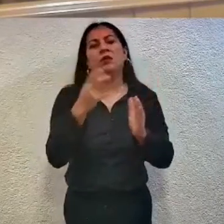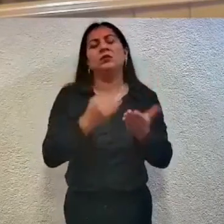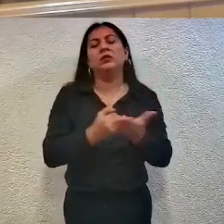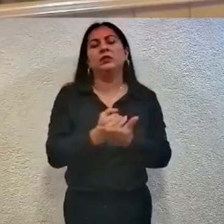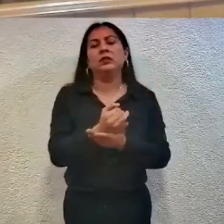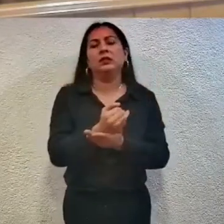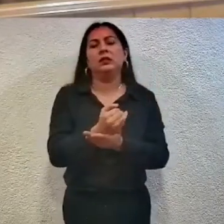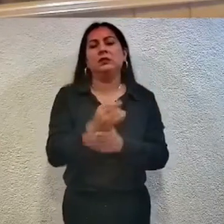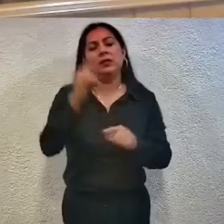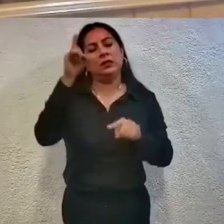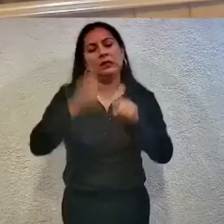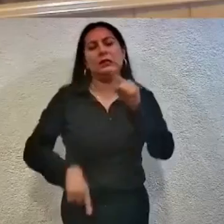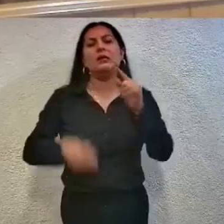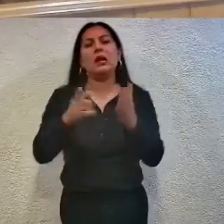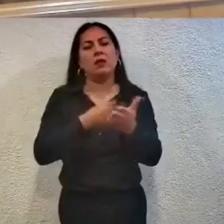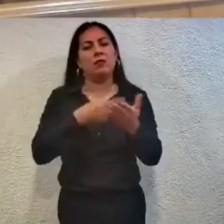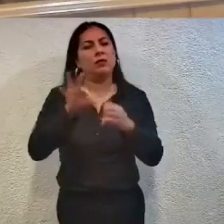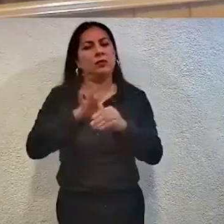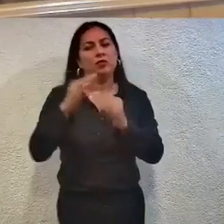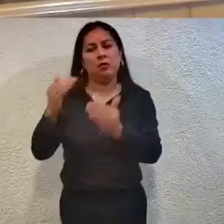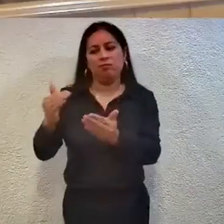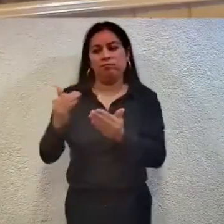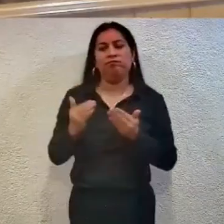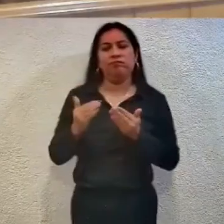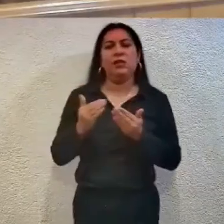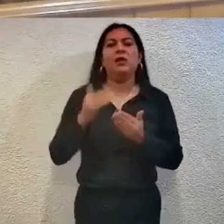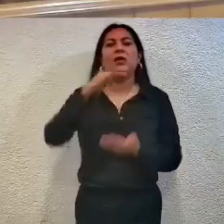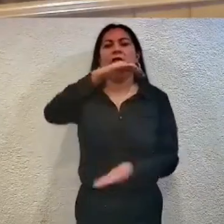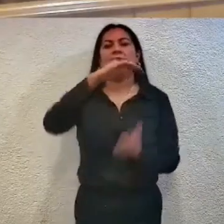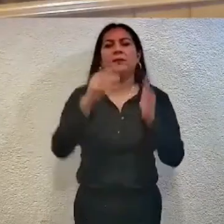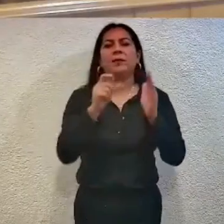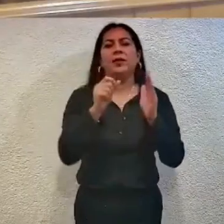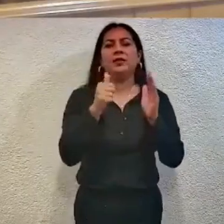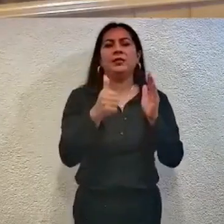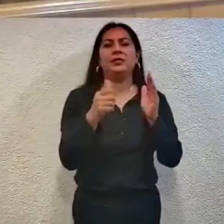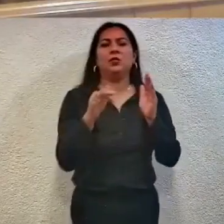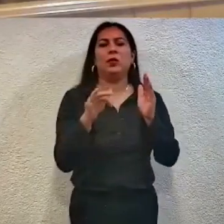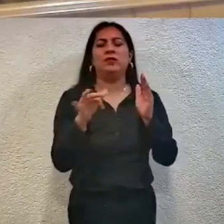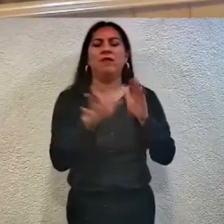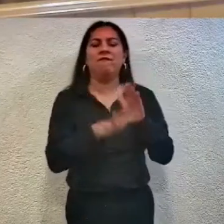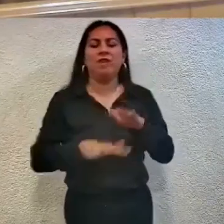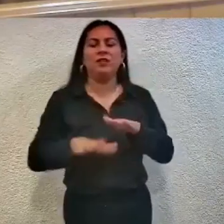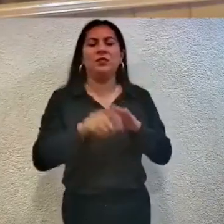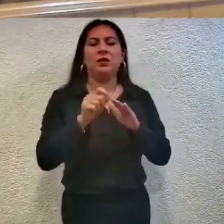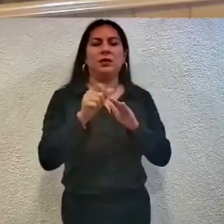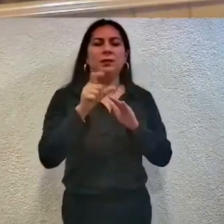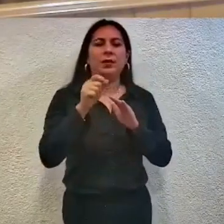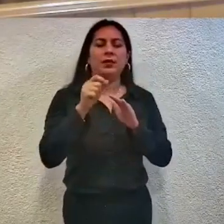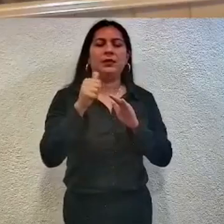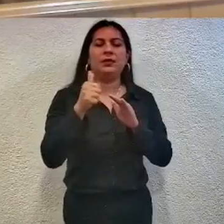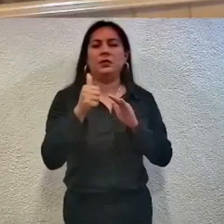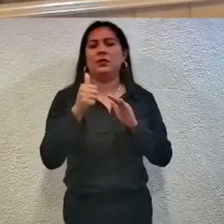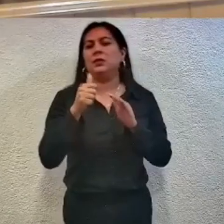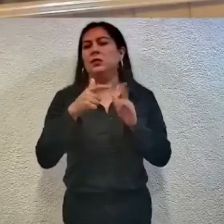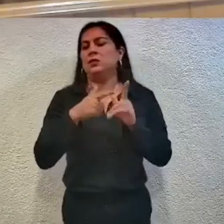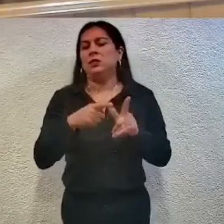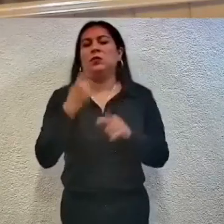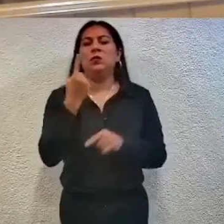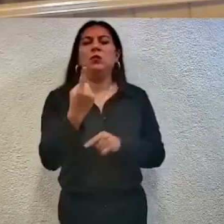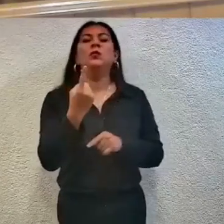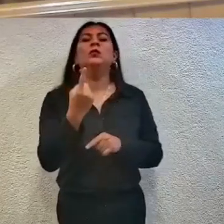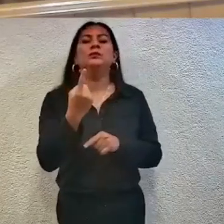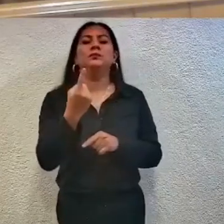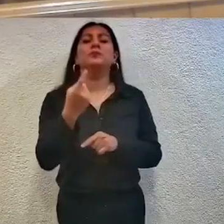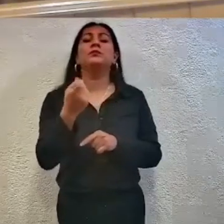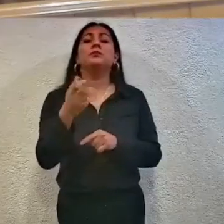En consecuencia, se determina anular la votación recibida en las casillas 2640 básica y